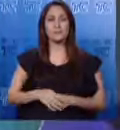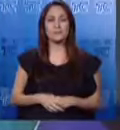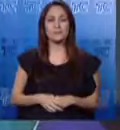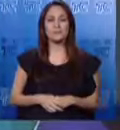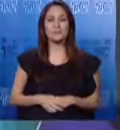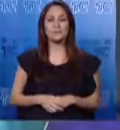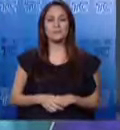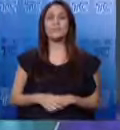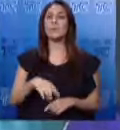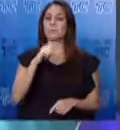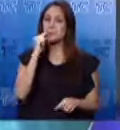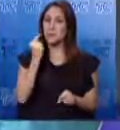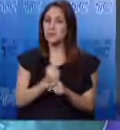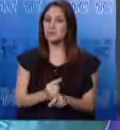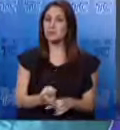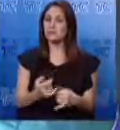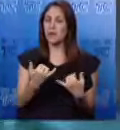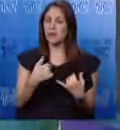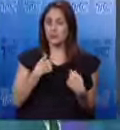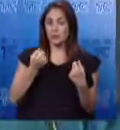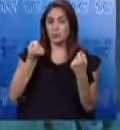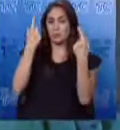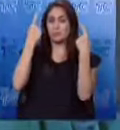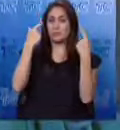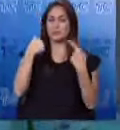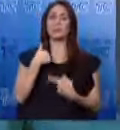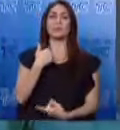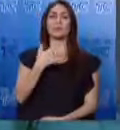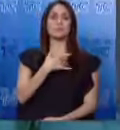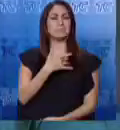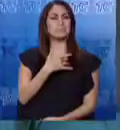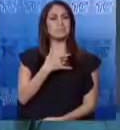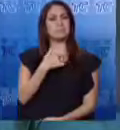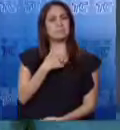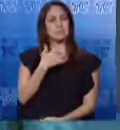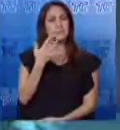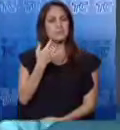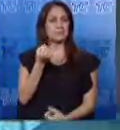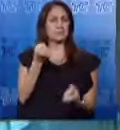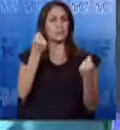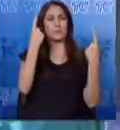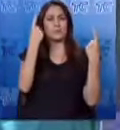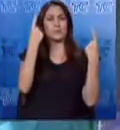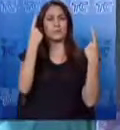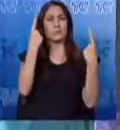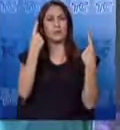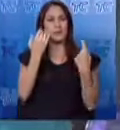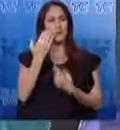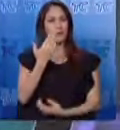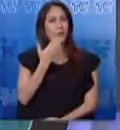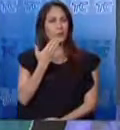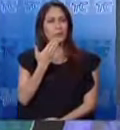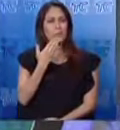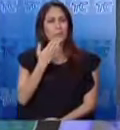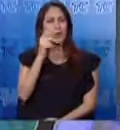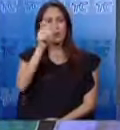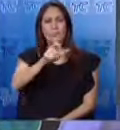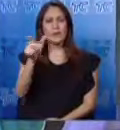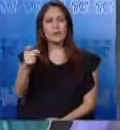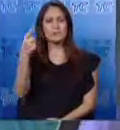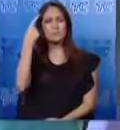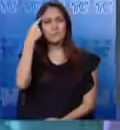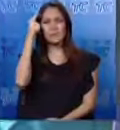por eso me asombra, me llama la atención, cómo puede haber tanta